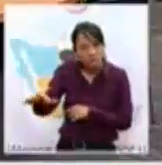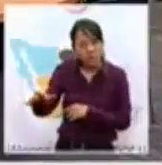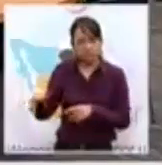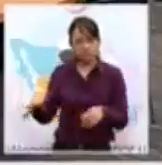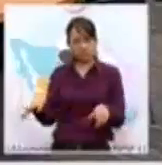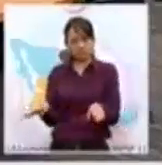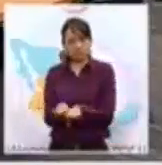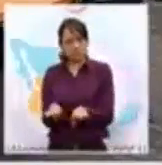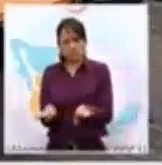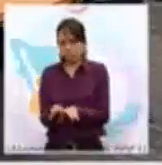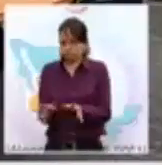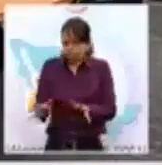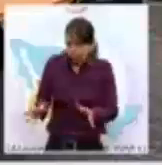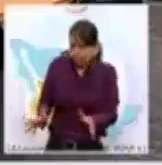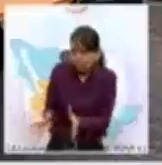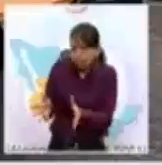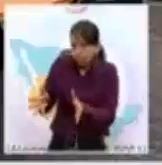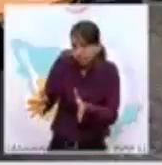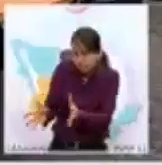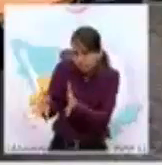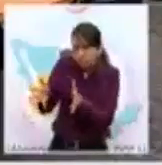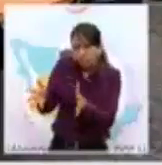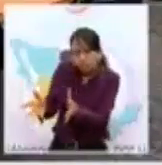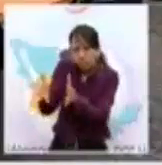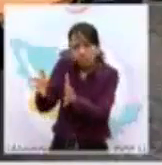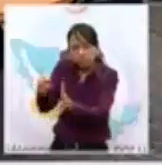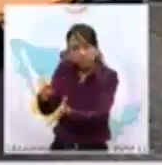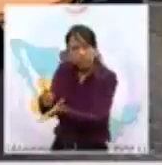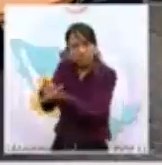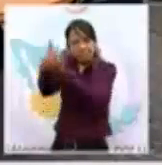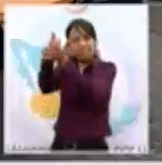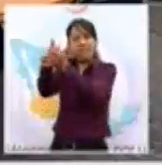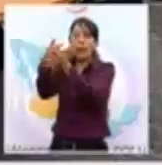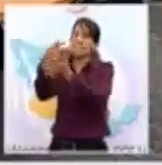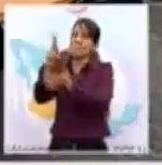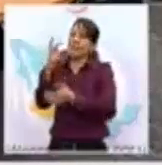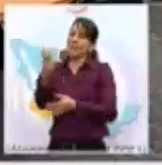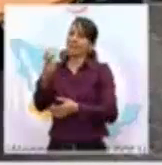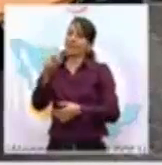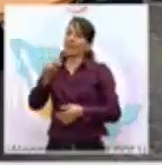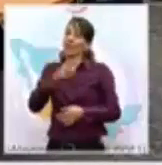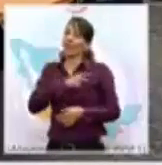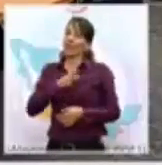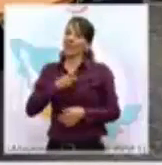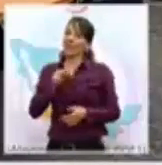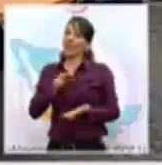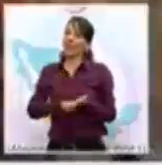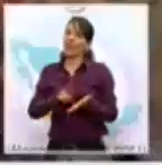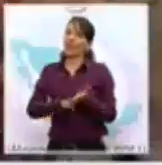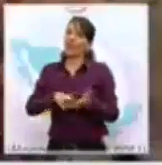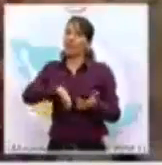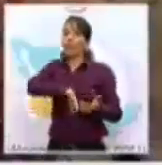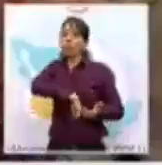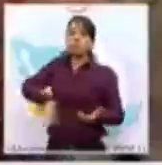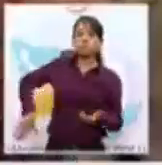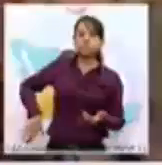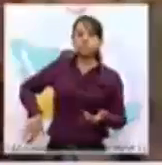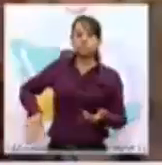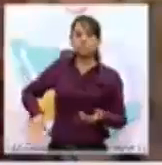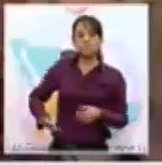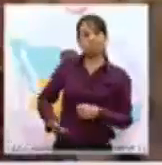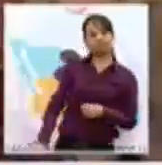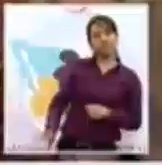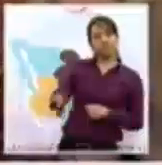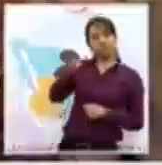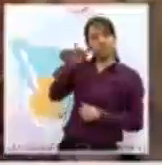meritocracia no podría también generar exclusión de algunos de los grupos? O sea, muchas veces también se ha